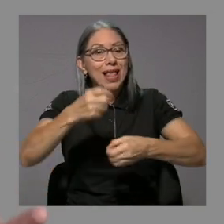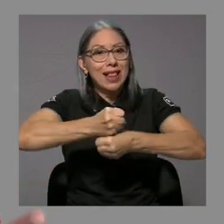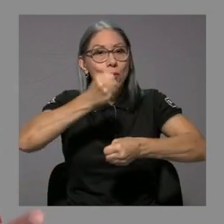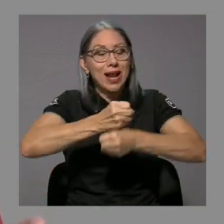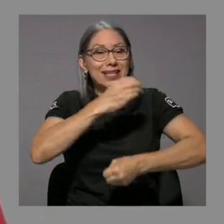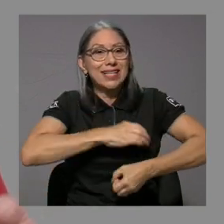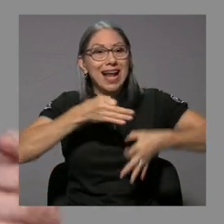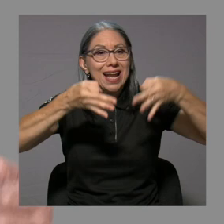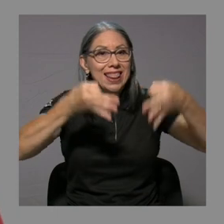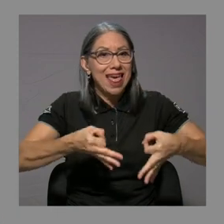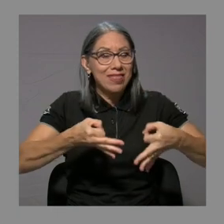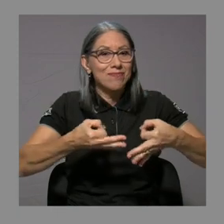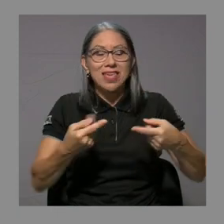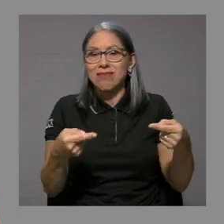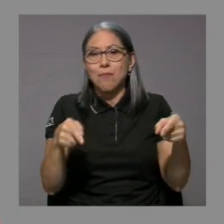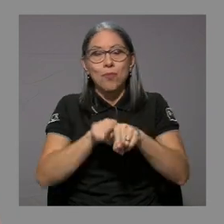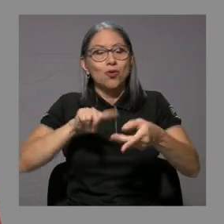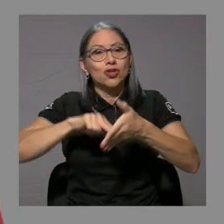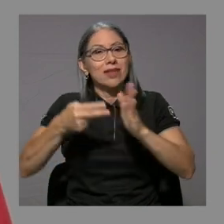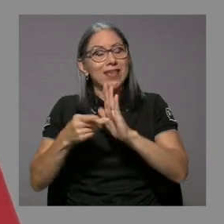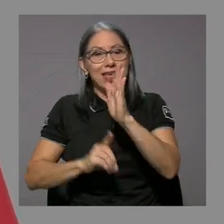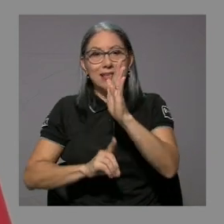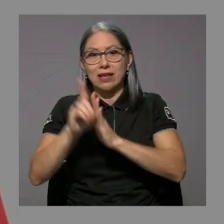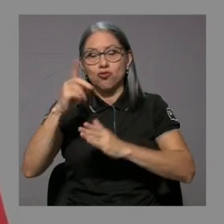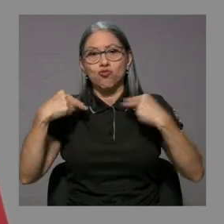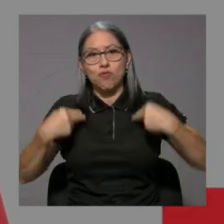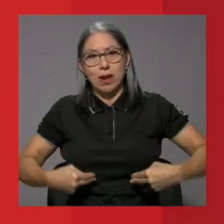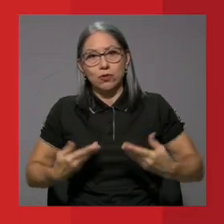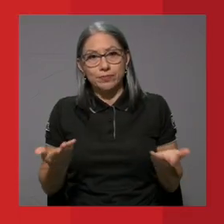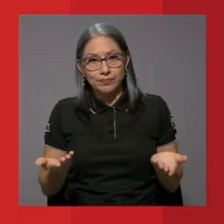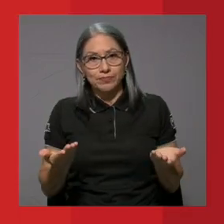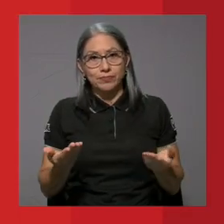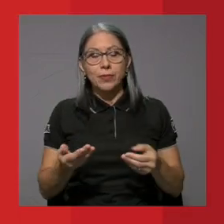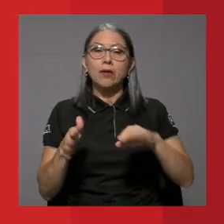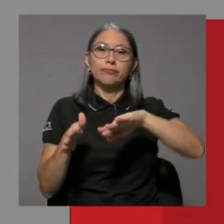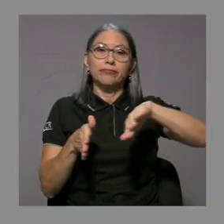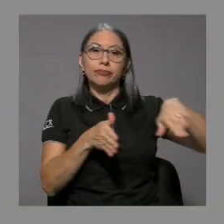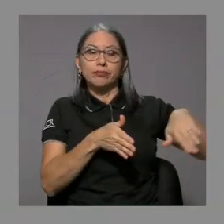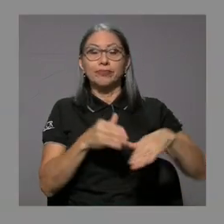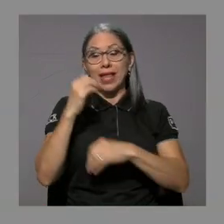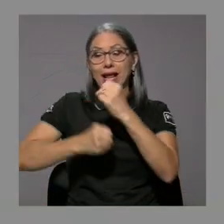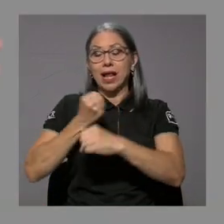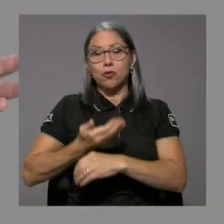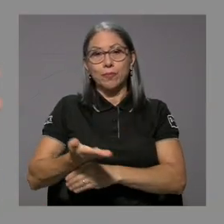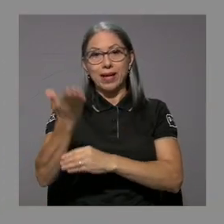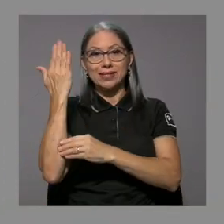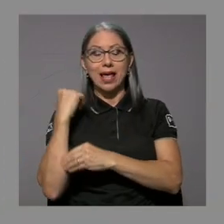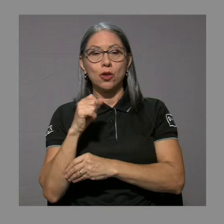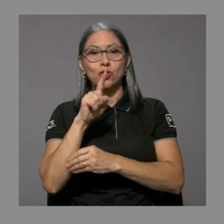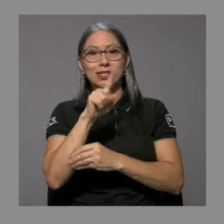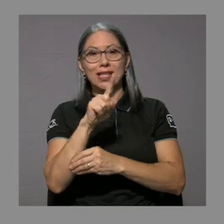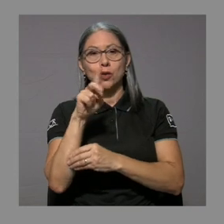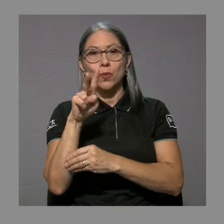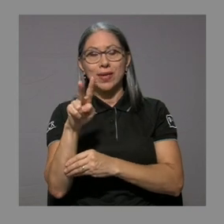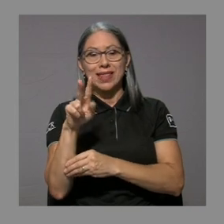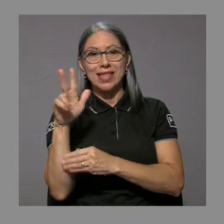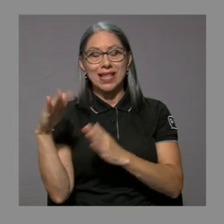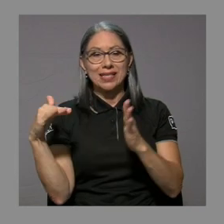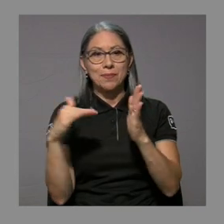oportunidades laborales de calidad ni de desarrollo humano. En otro tema, el año pasado